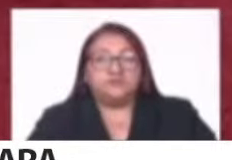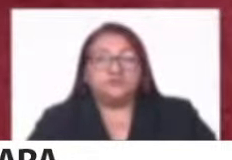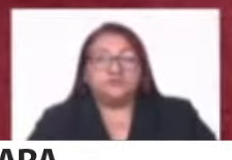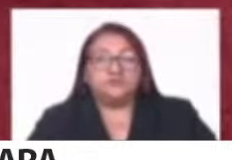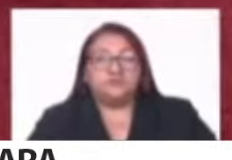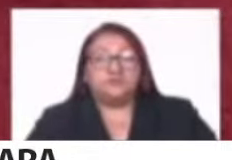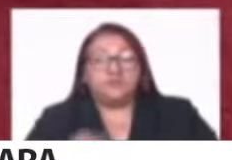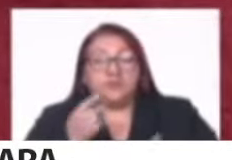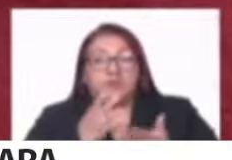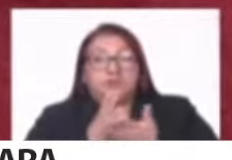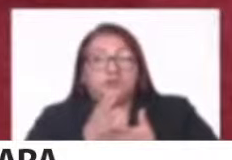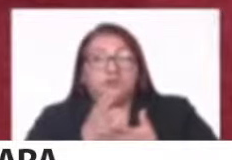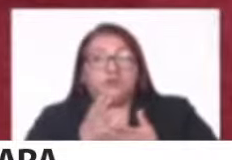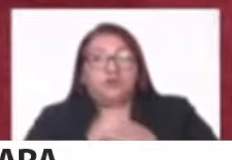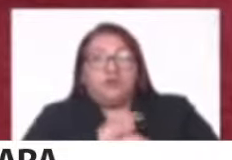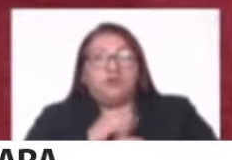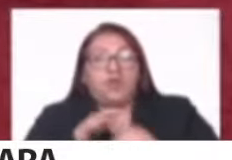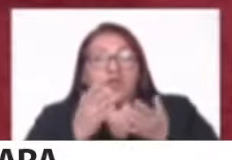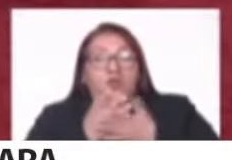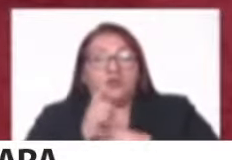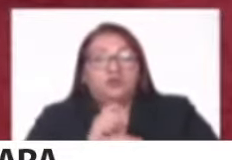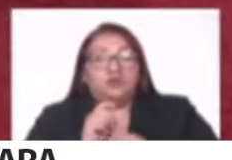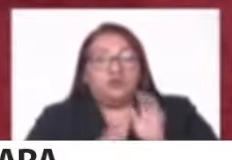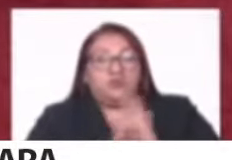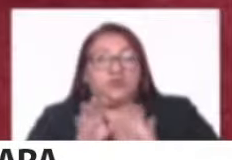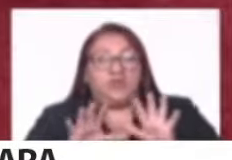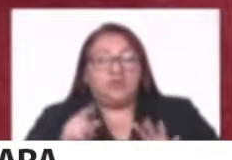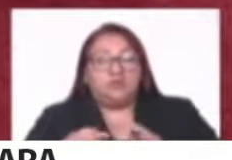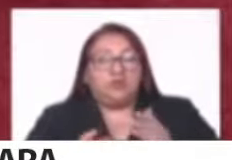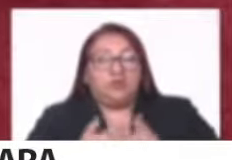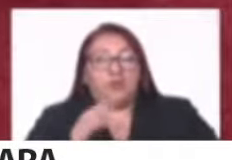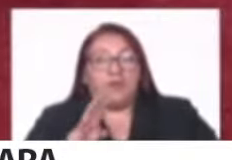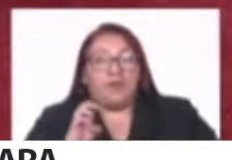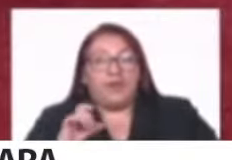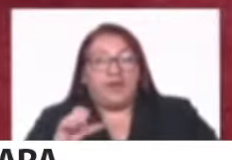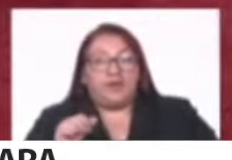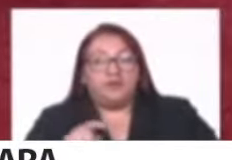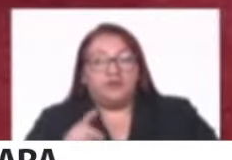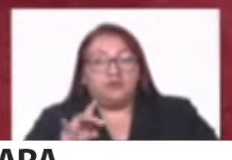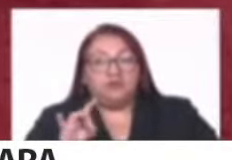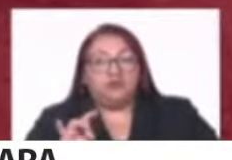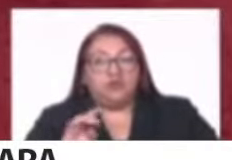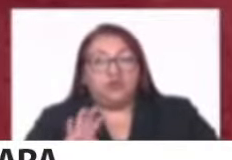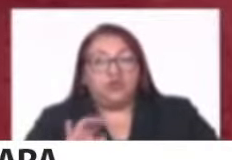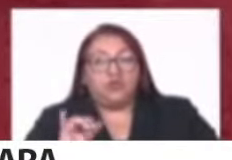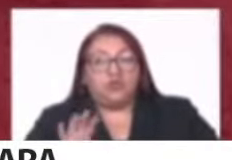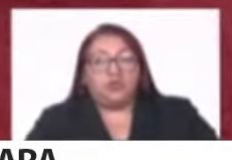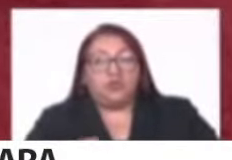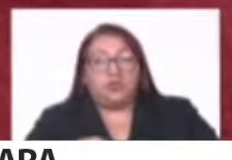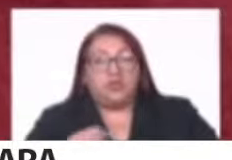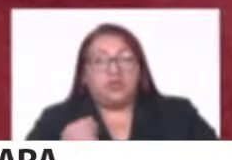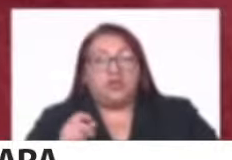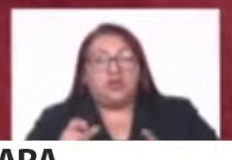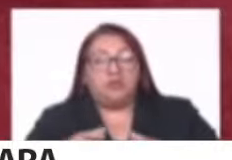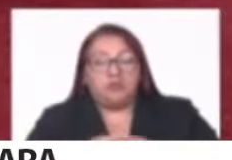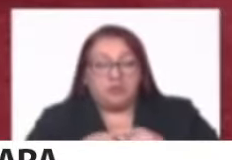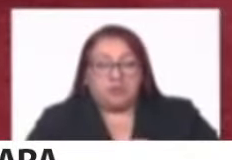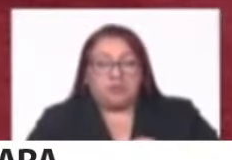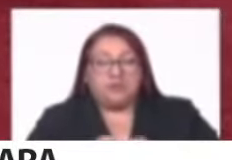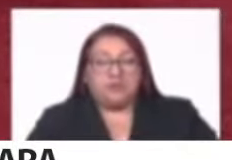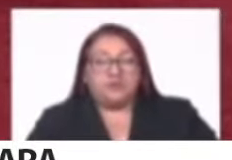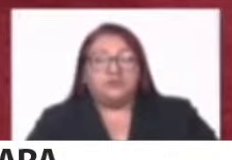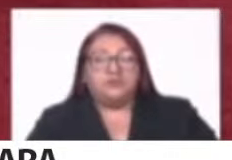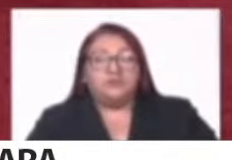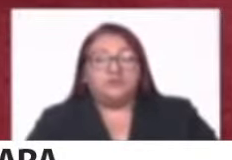la educación superior, se financiarán 10.000 nuevas becas, 18 y 4.000 nuevas becas permanencia.